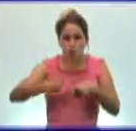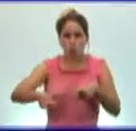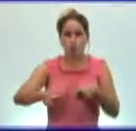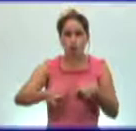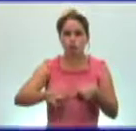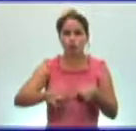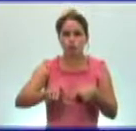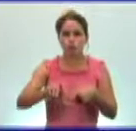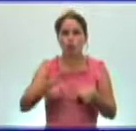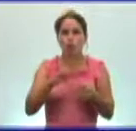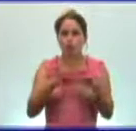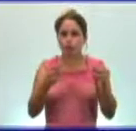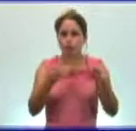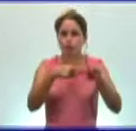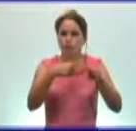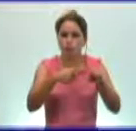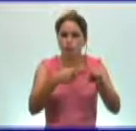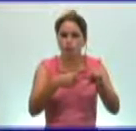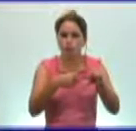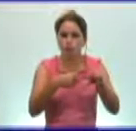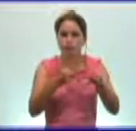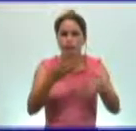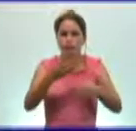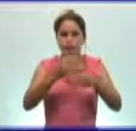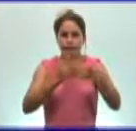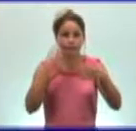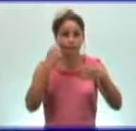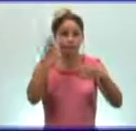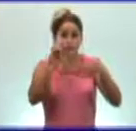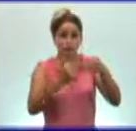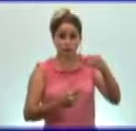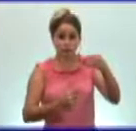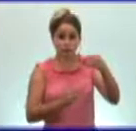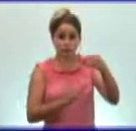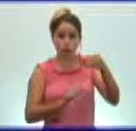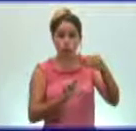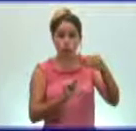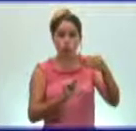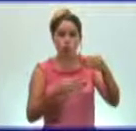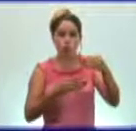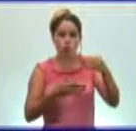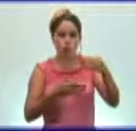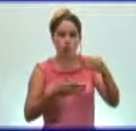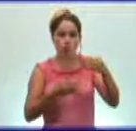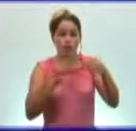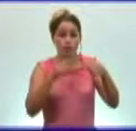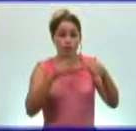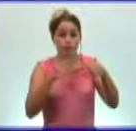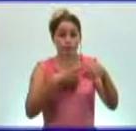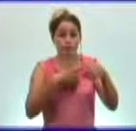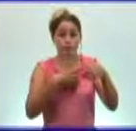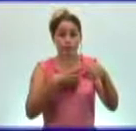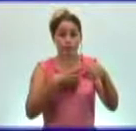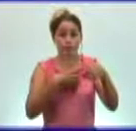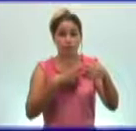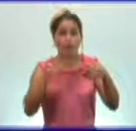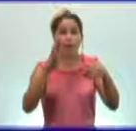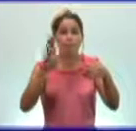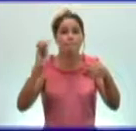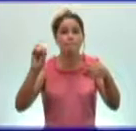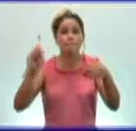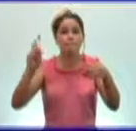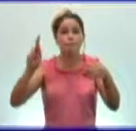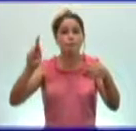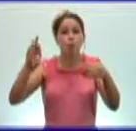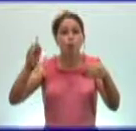tipo de partícula como atómicas, como es el caso de las excepciones, que ya ustedes lo deben conocer. En el caso del boro,